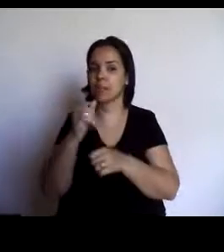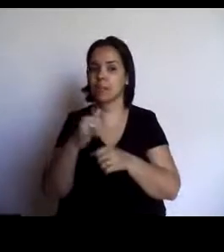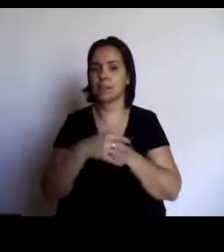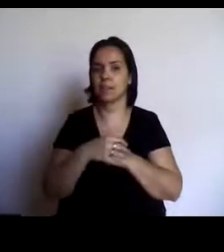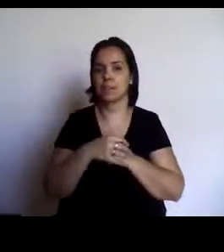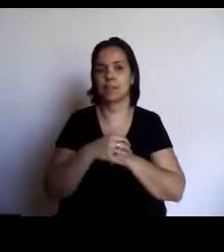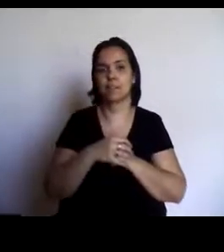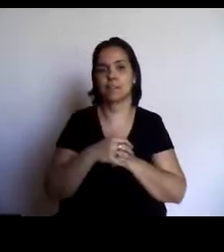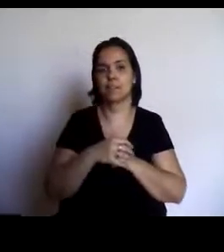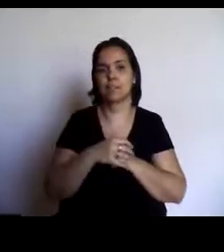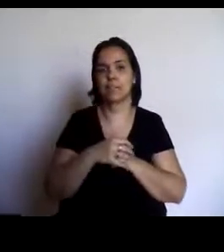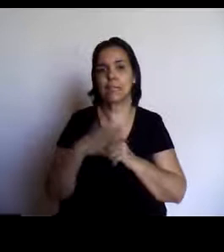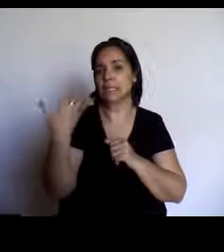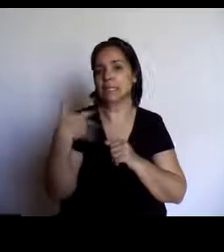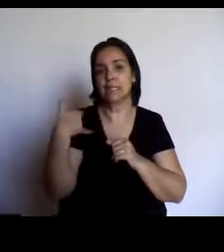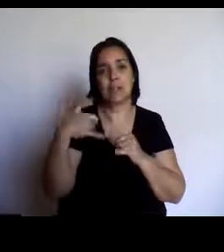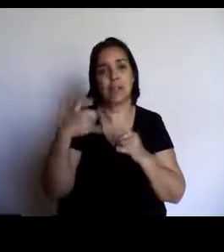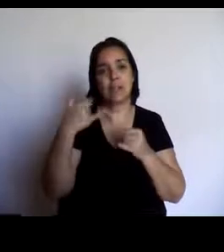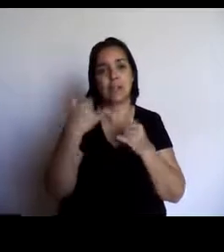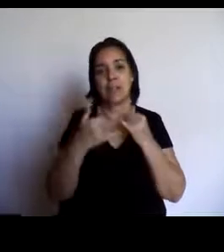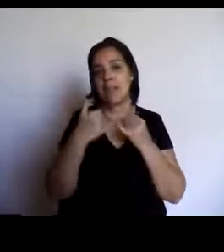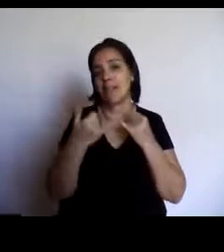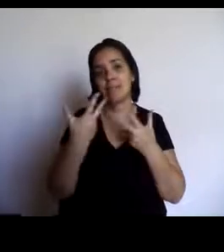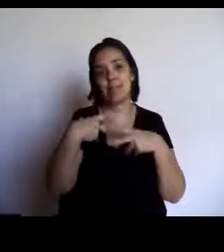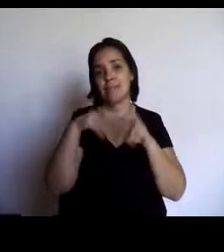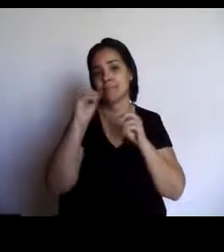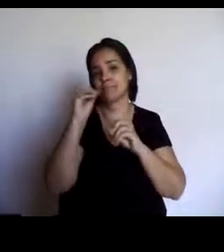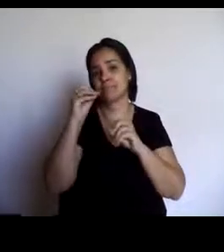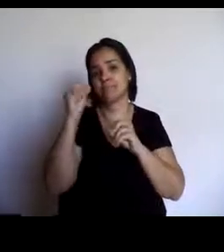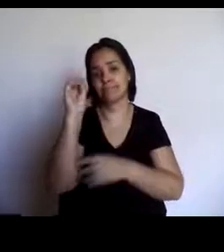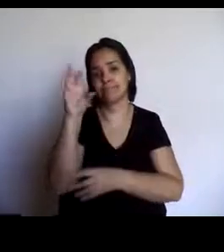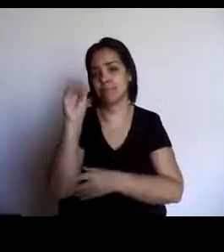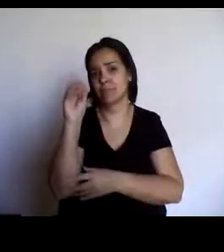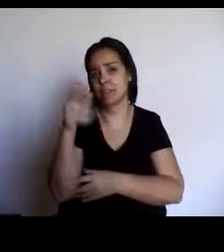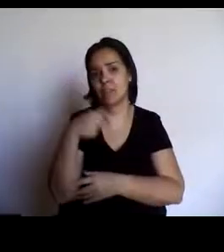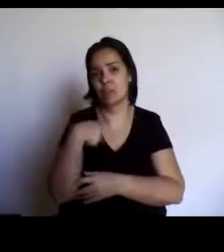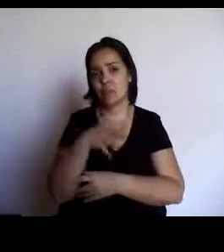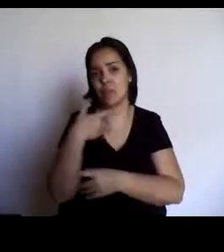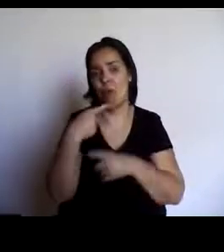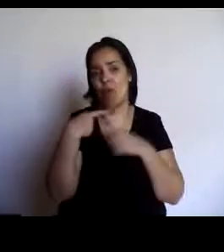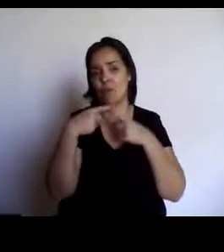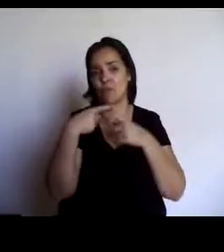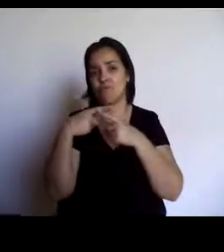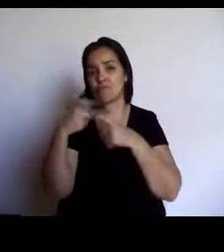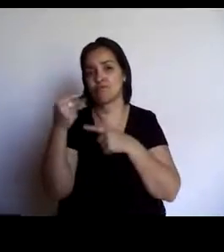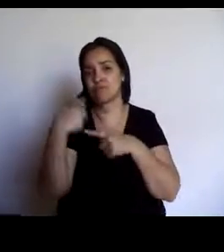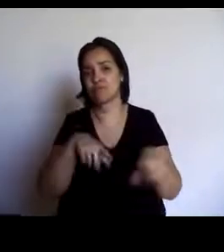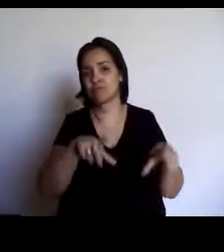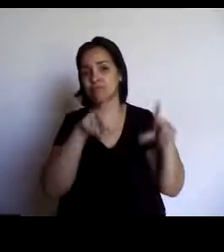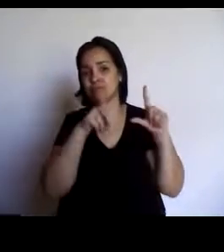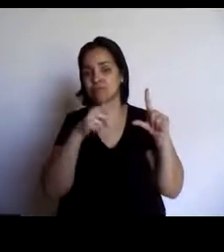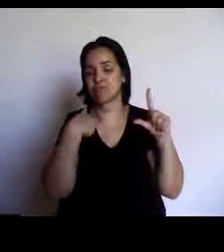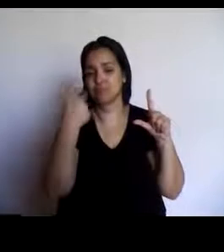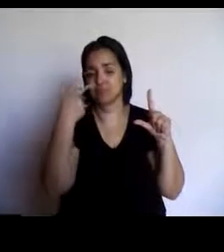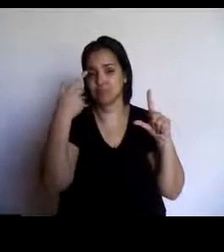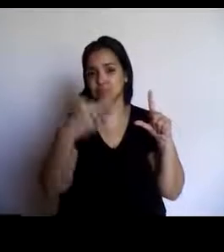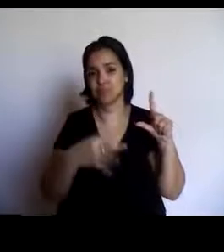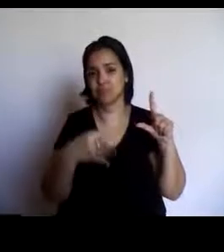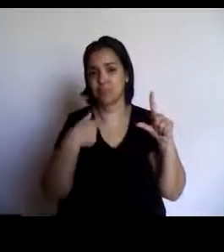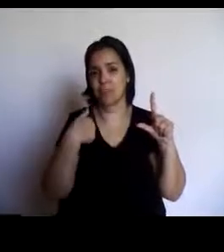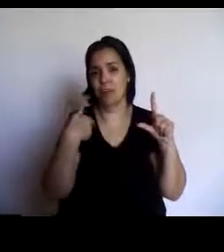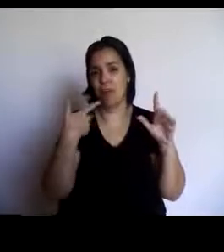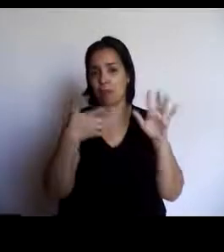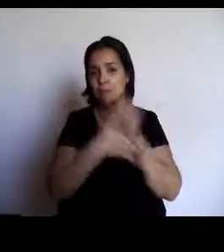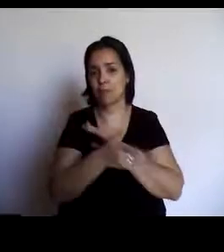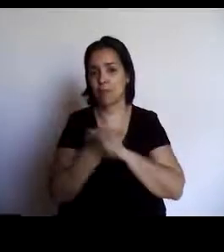Bien, por último, antes de finalizar mi intervención, quiero compartir con vosotros esta imagen que creo que define a la perfección